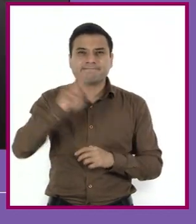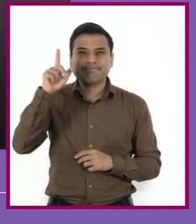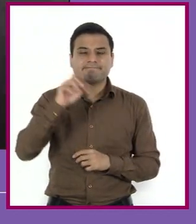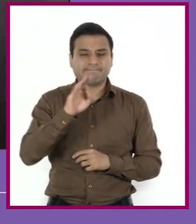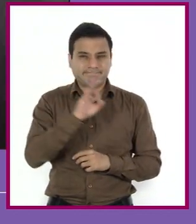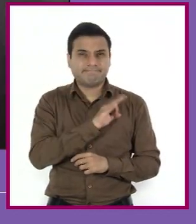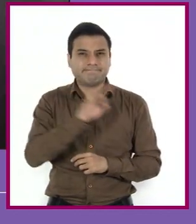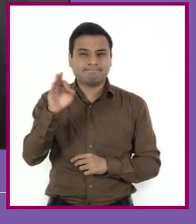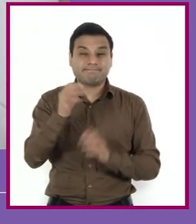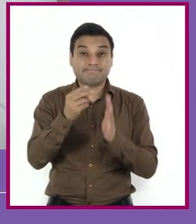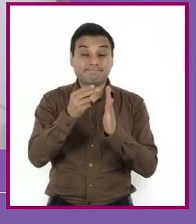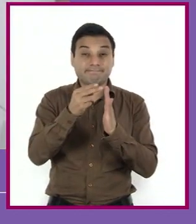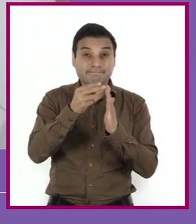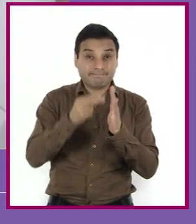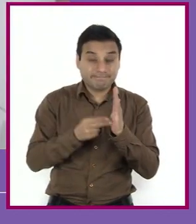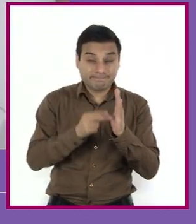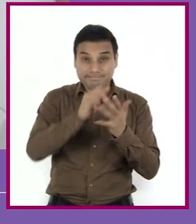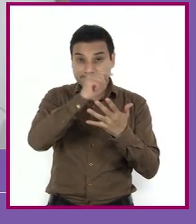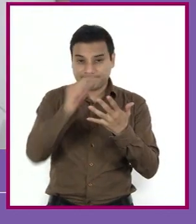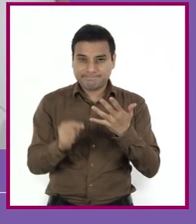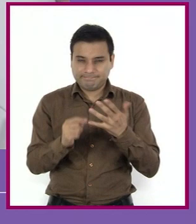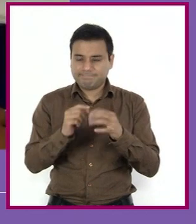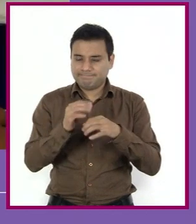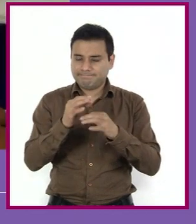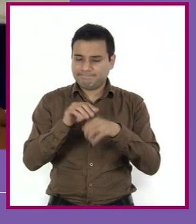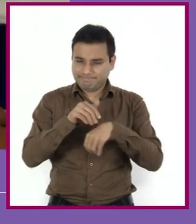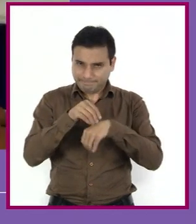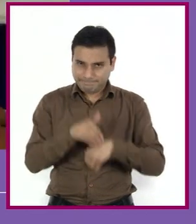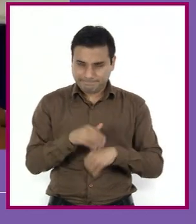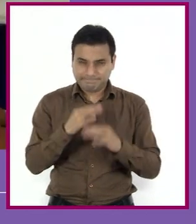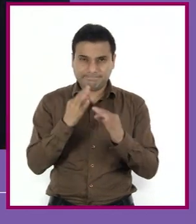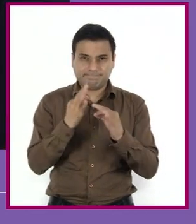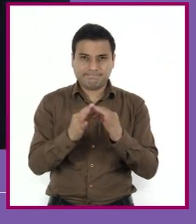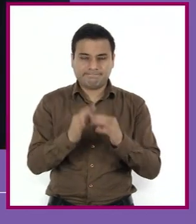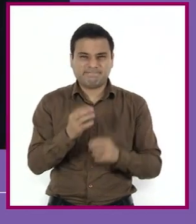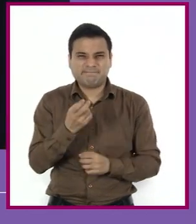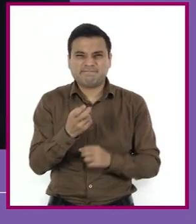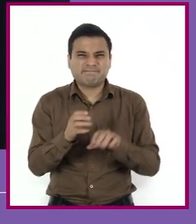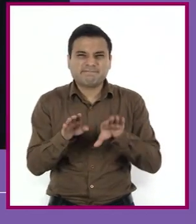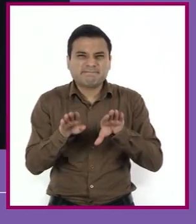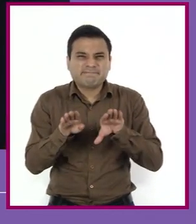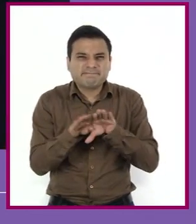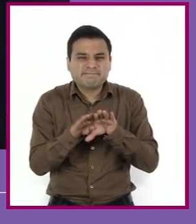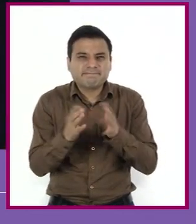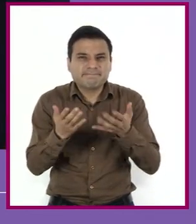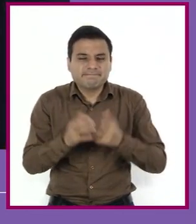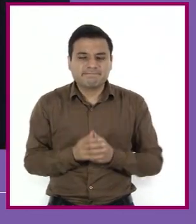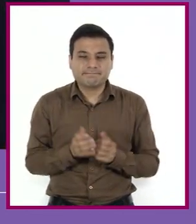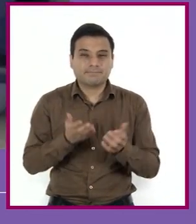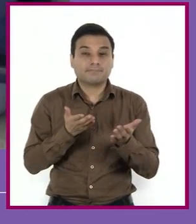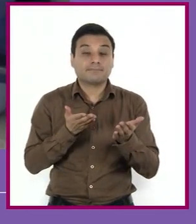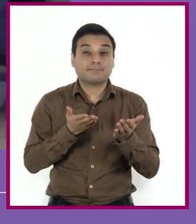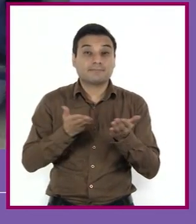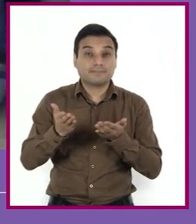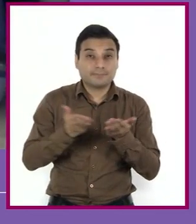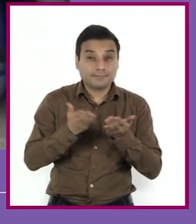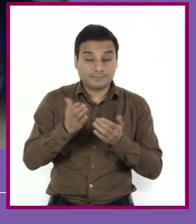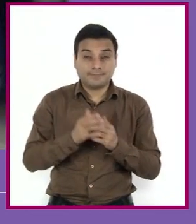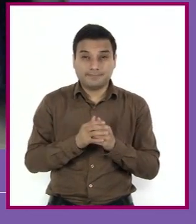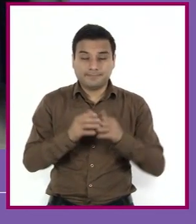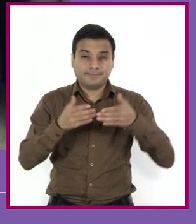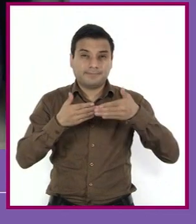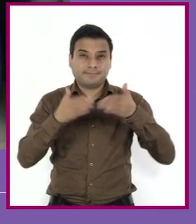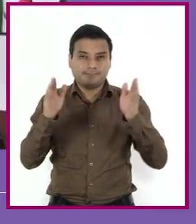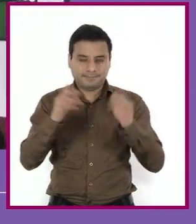normas vayan de la mano con su cumplimiento. Para ello, es preciso que los servidores públicos se apeguen a